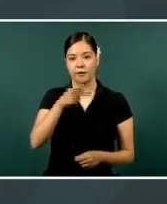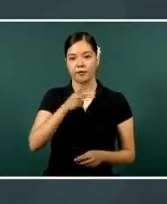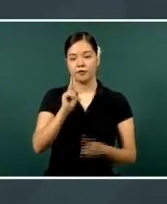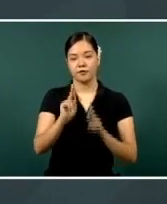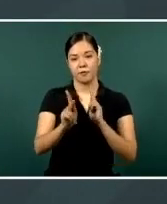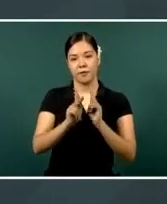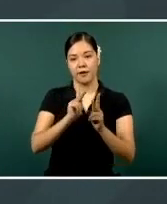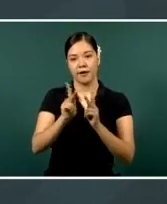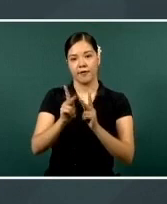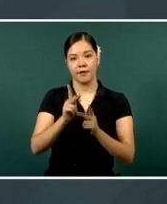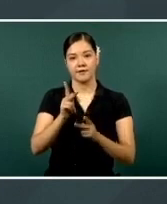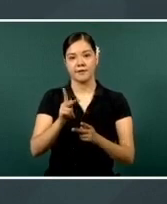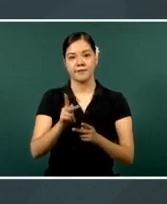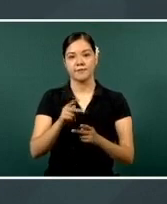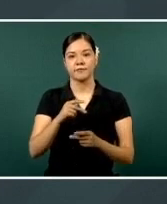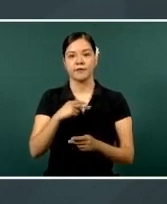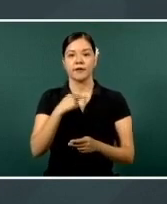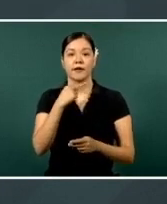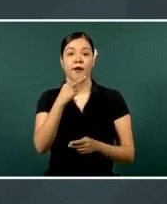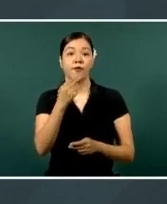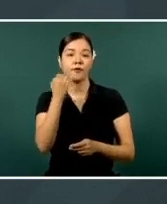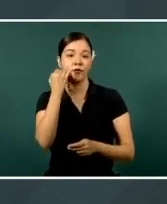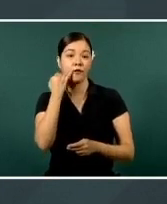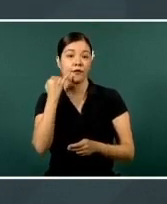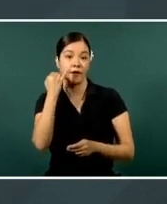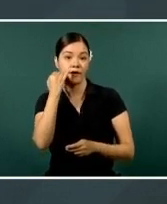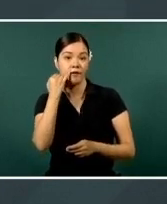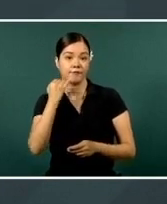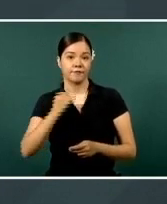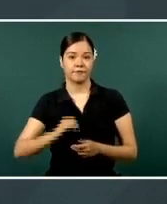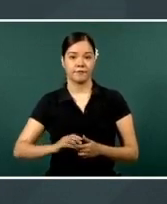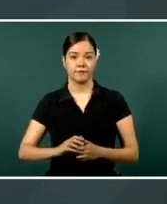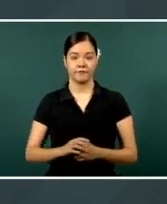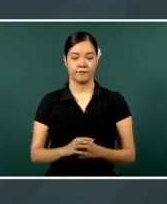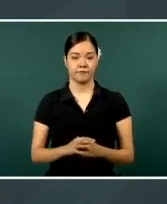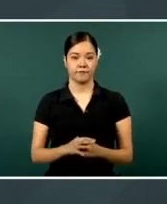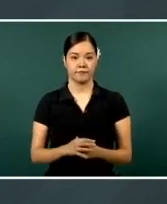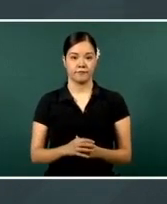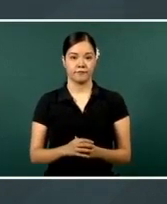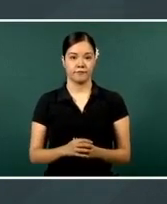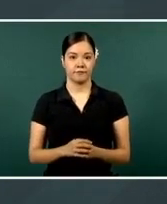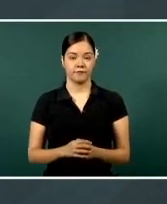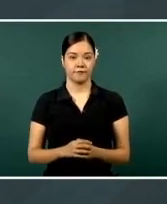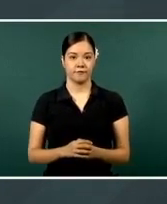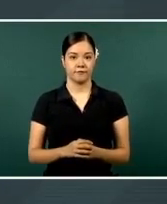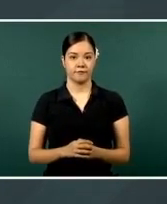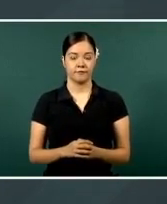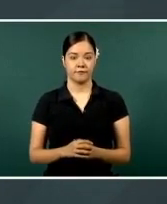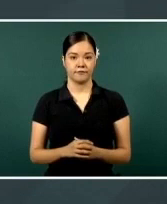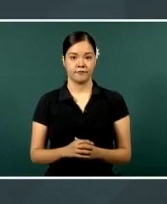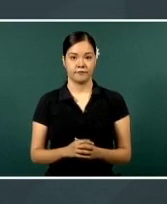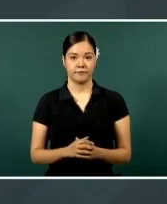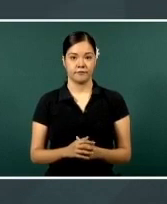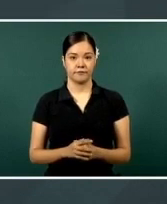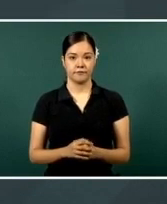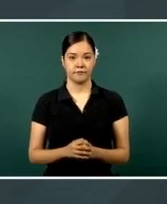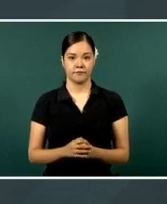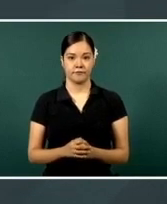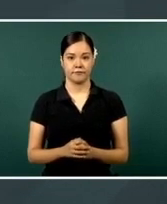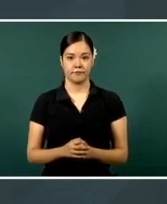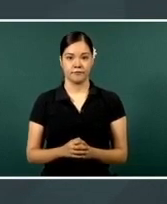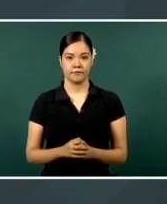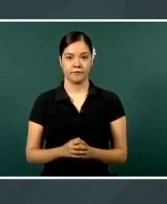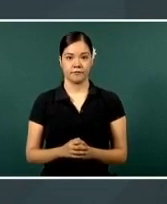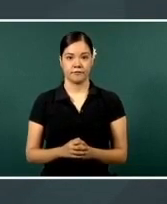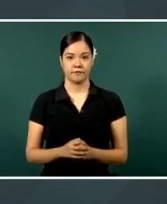korean ta chav gnin gu hit go kam tuk na ya hi yap to I al